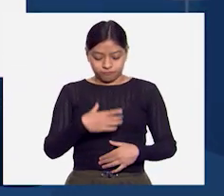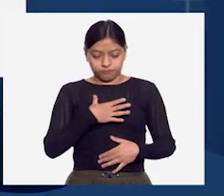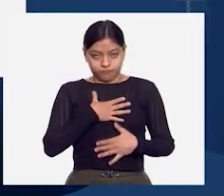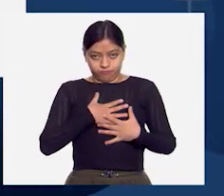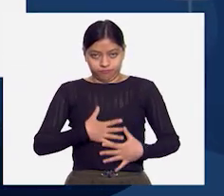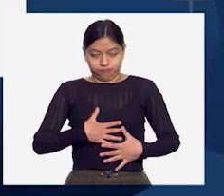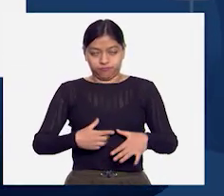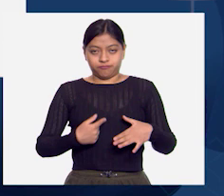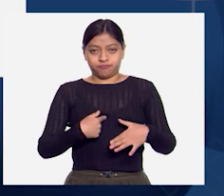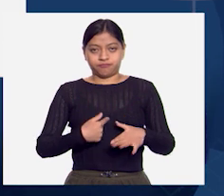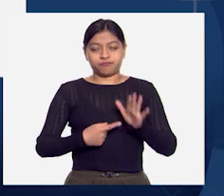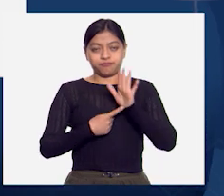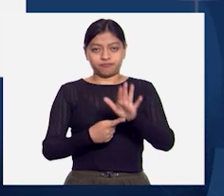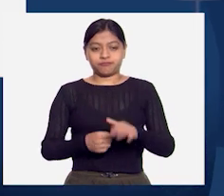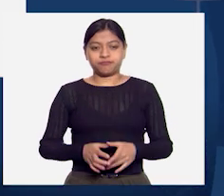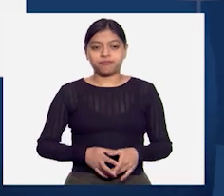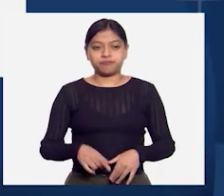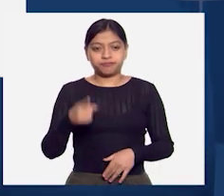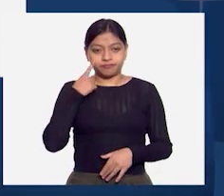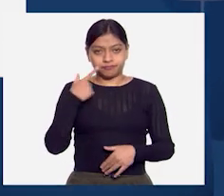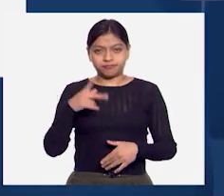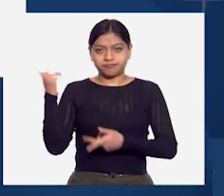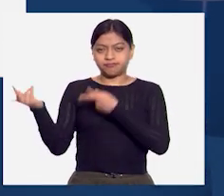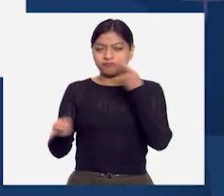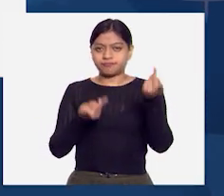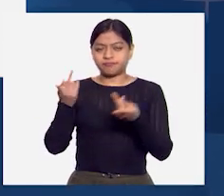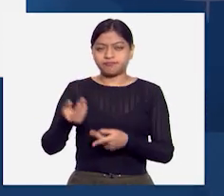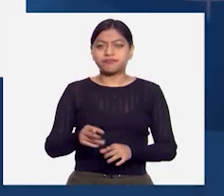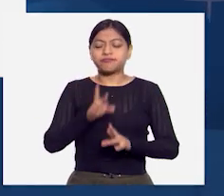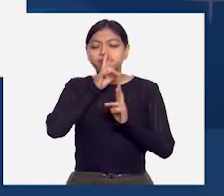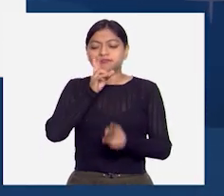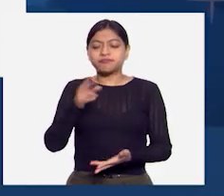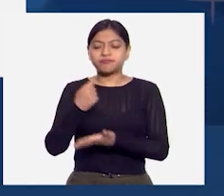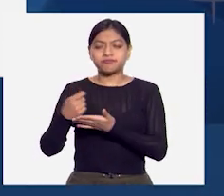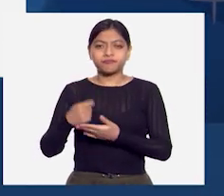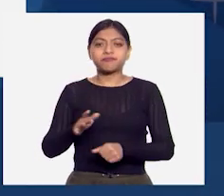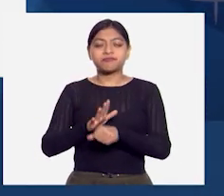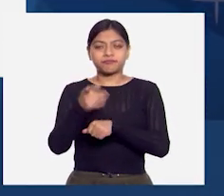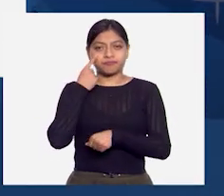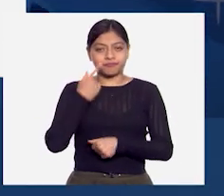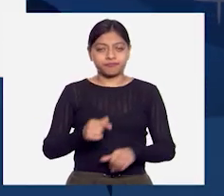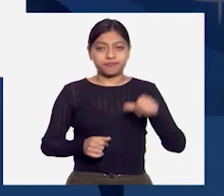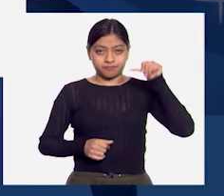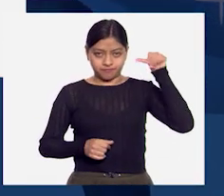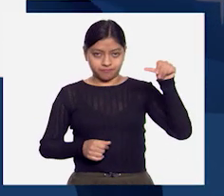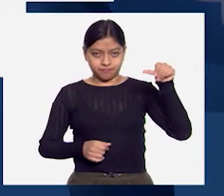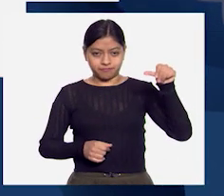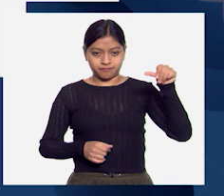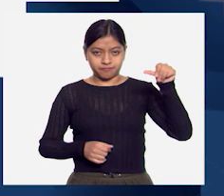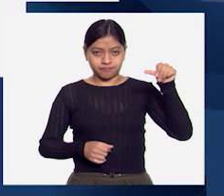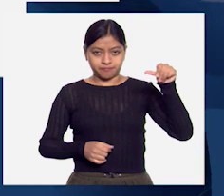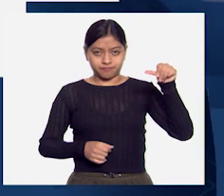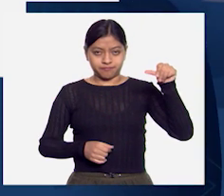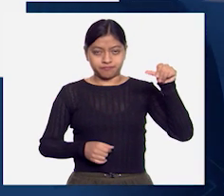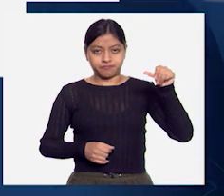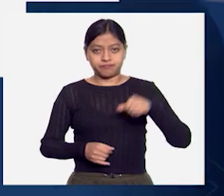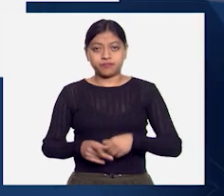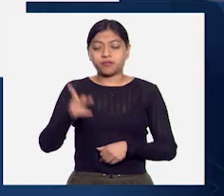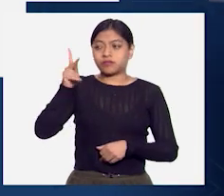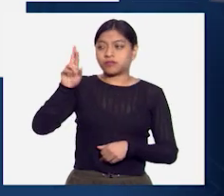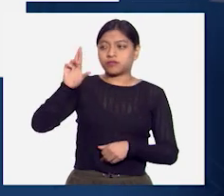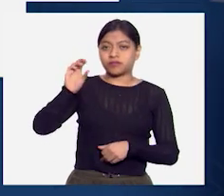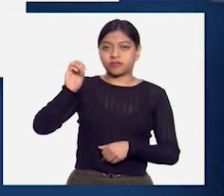¿puedes leernos ahora qué nos preguntan en los incisos? Por supuesto, en el A, ¿cuál es la media